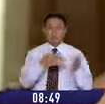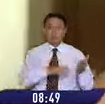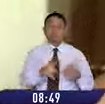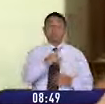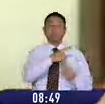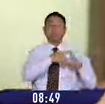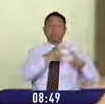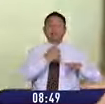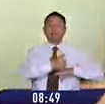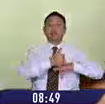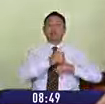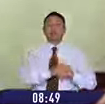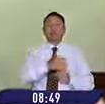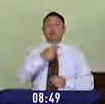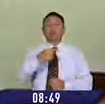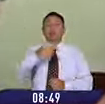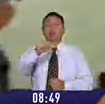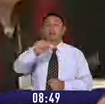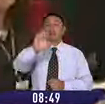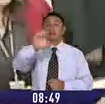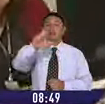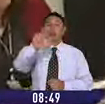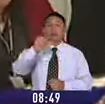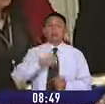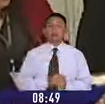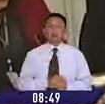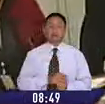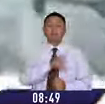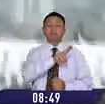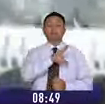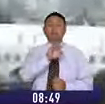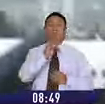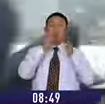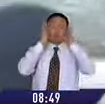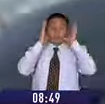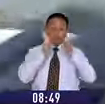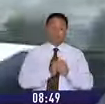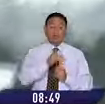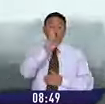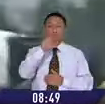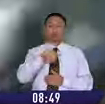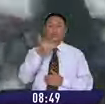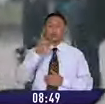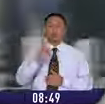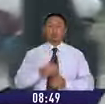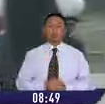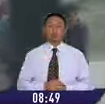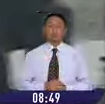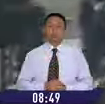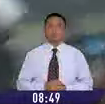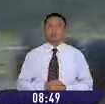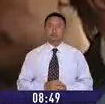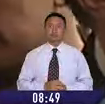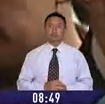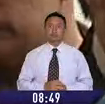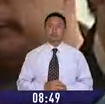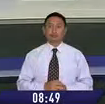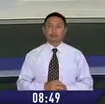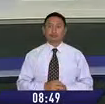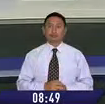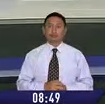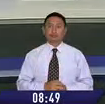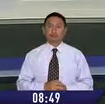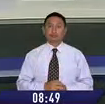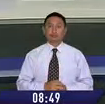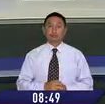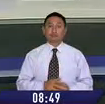del excomandante Jorge Gabela, hecho ocurrido el 29 de diciembre de 2010. Informó Javier Rosero.